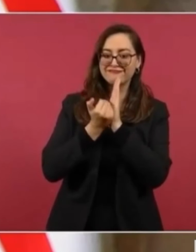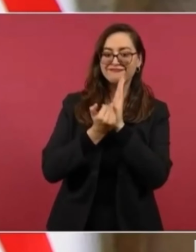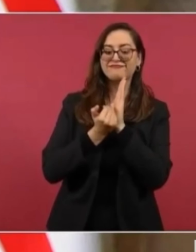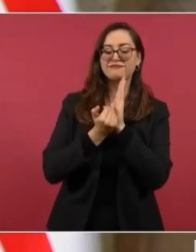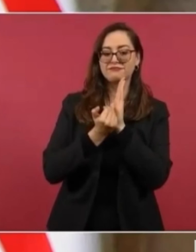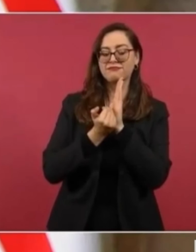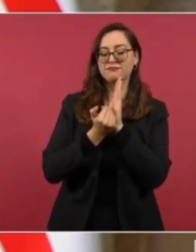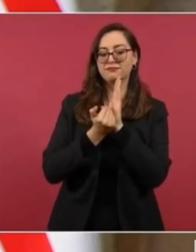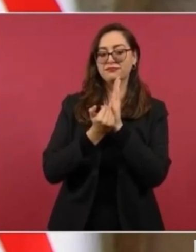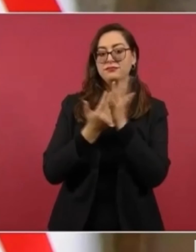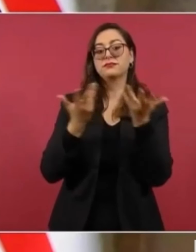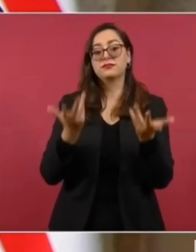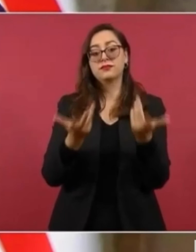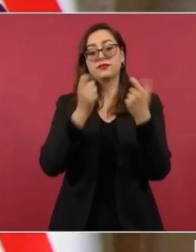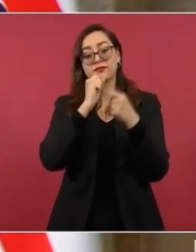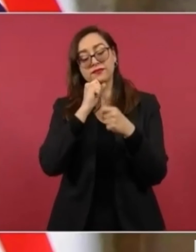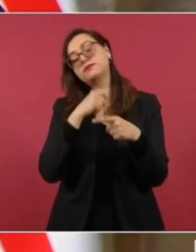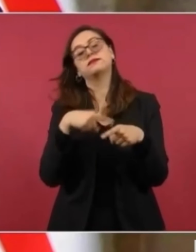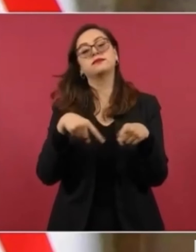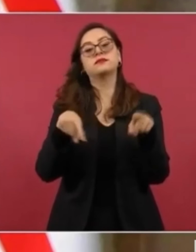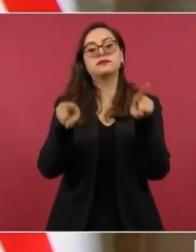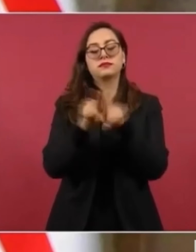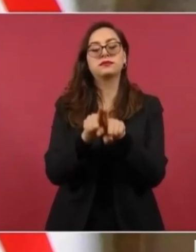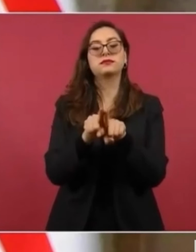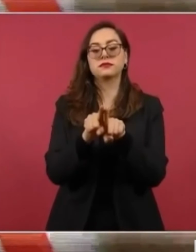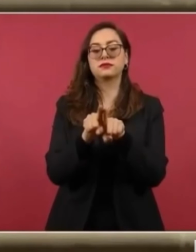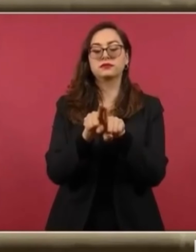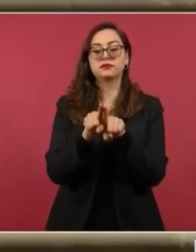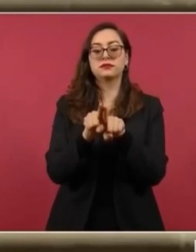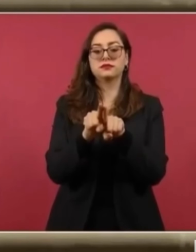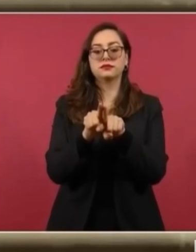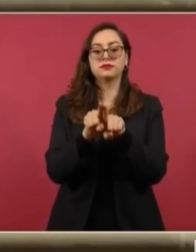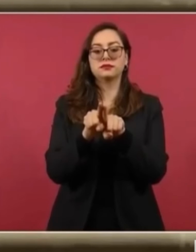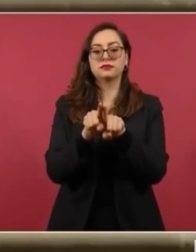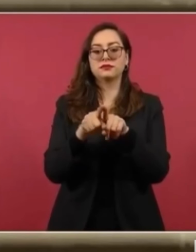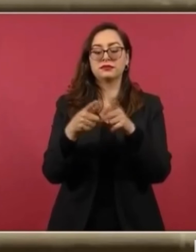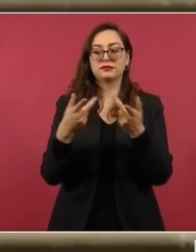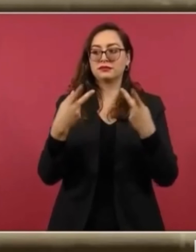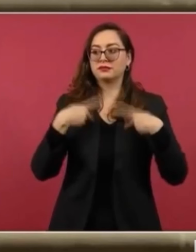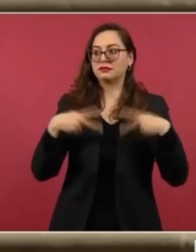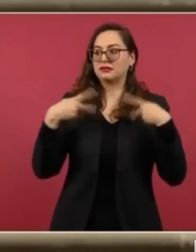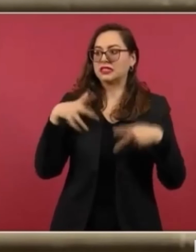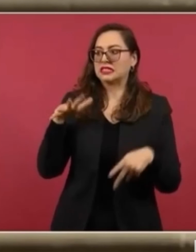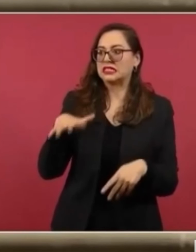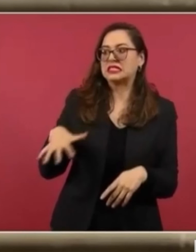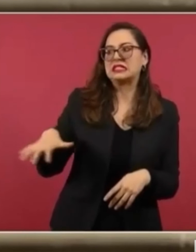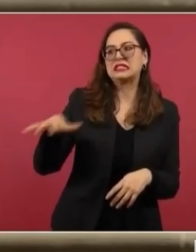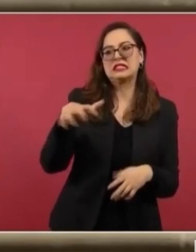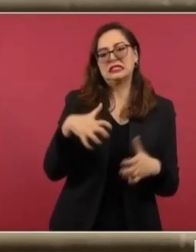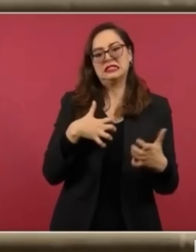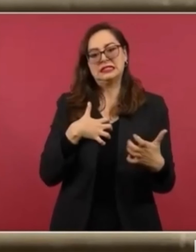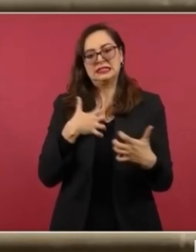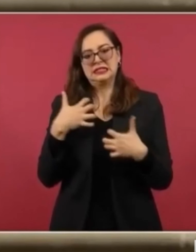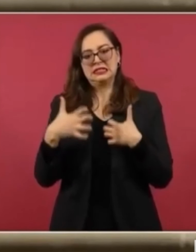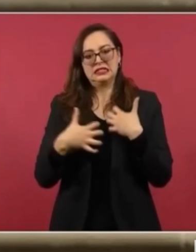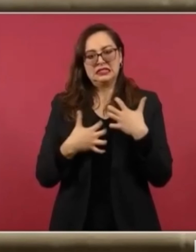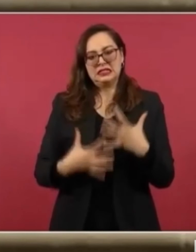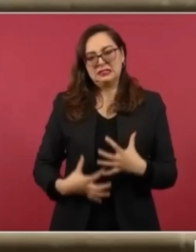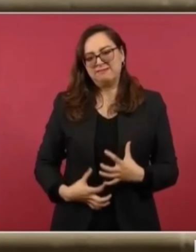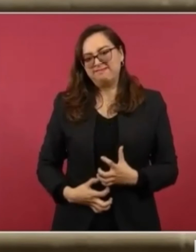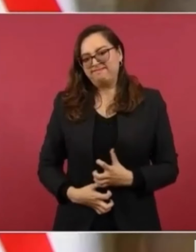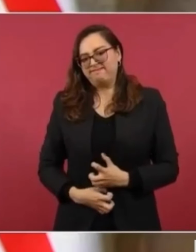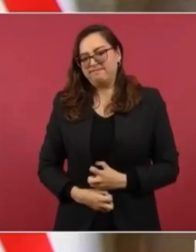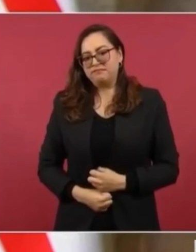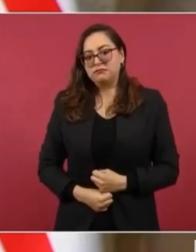también se ha atemperado la frustración y